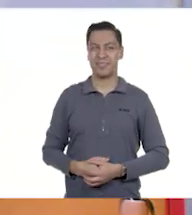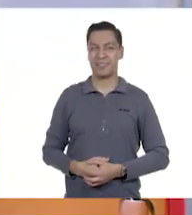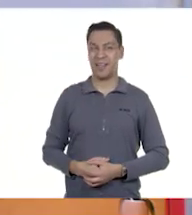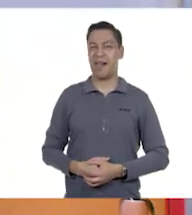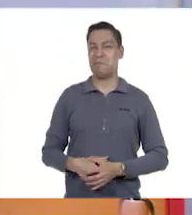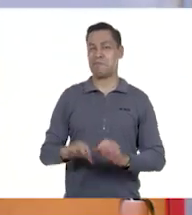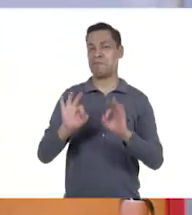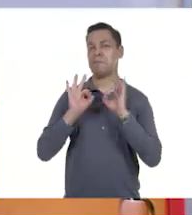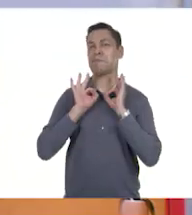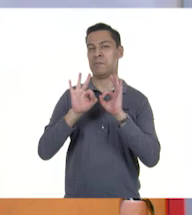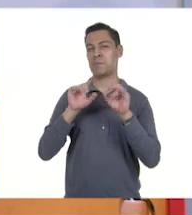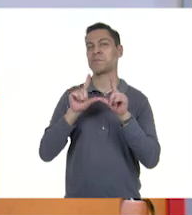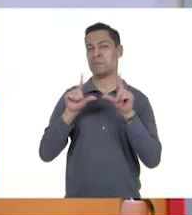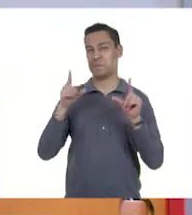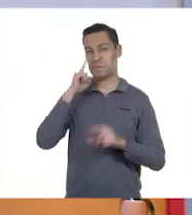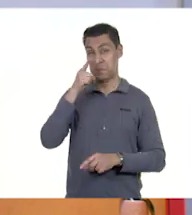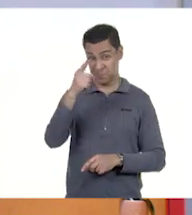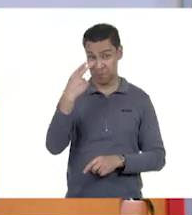Perfecto.